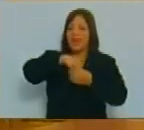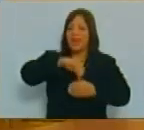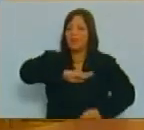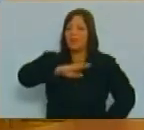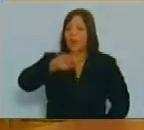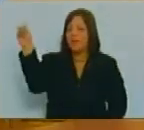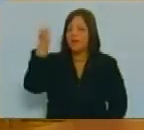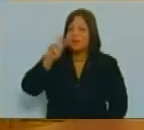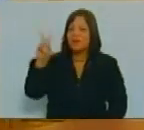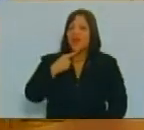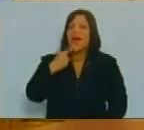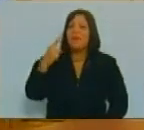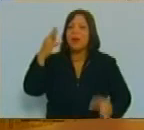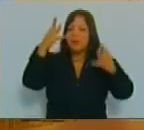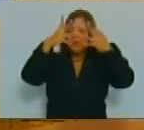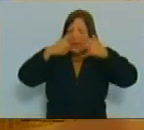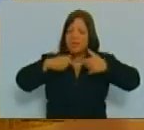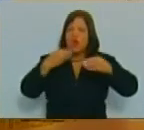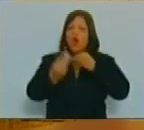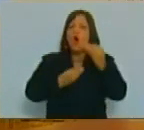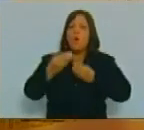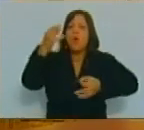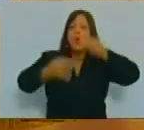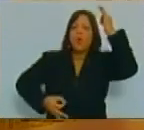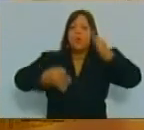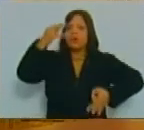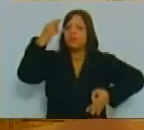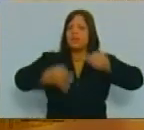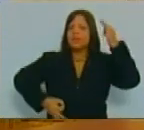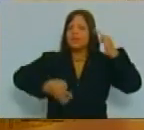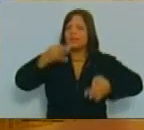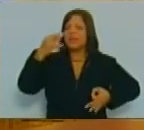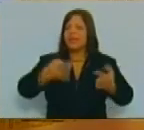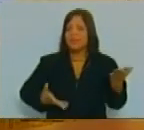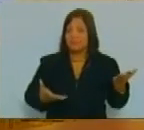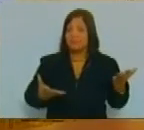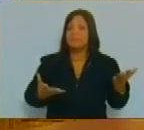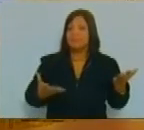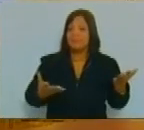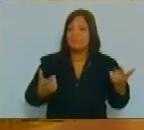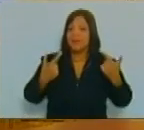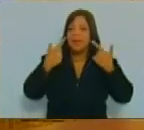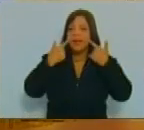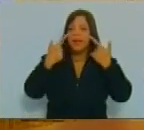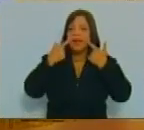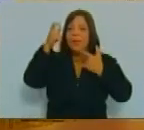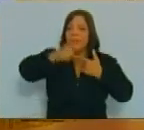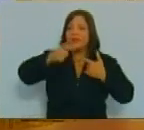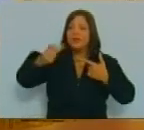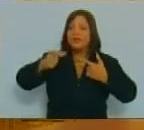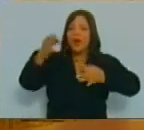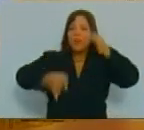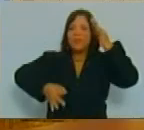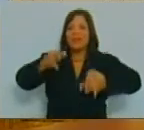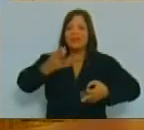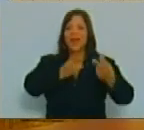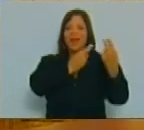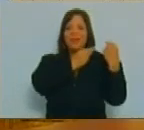y habla de la administración de justicia lo sé imagínense que los administradores justicia